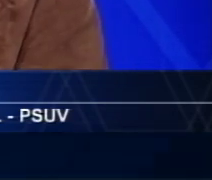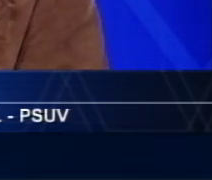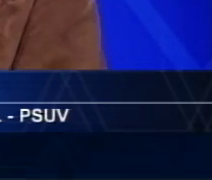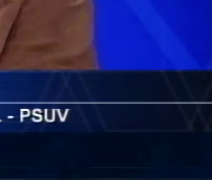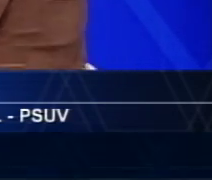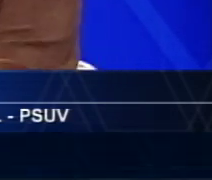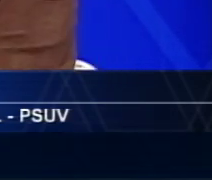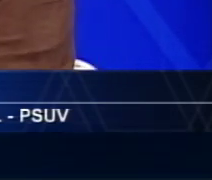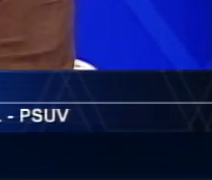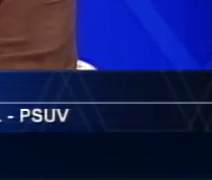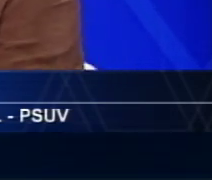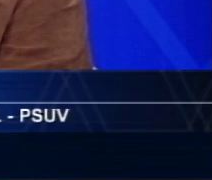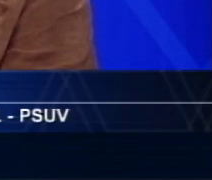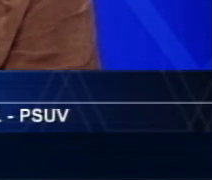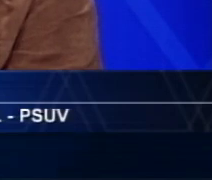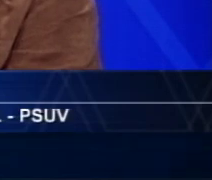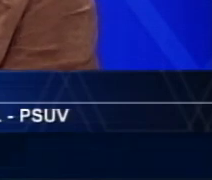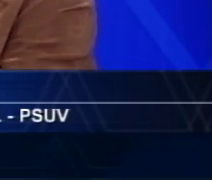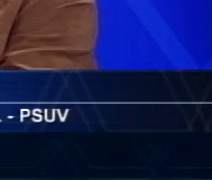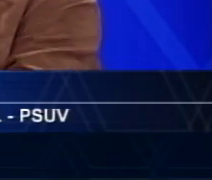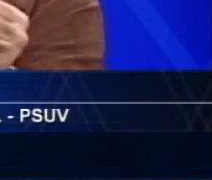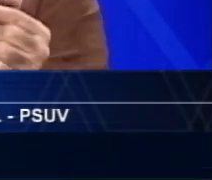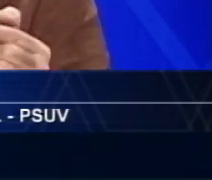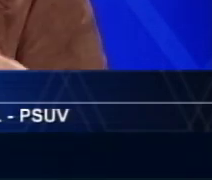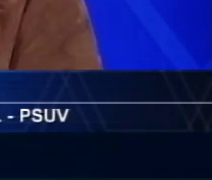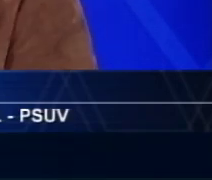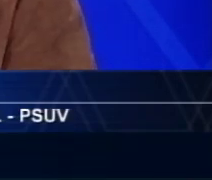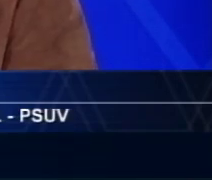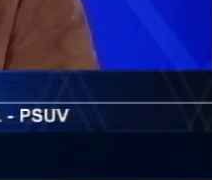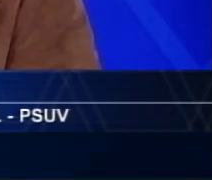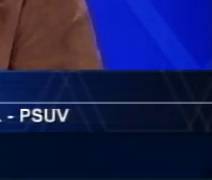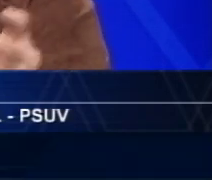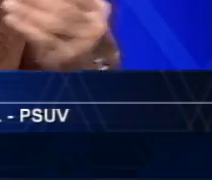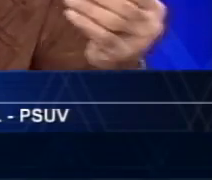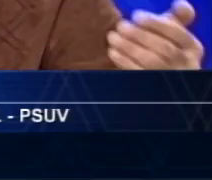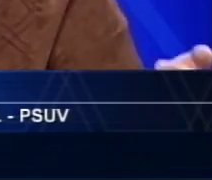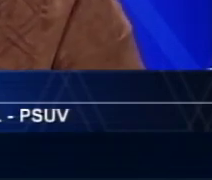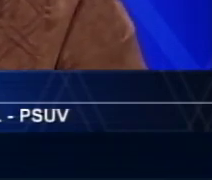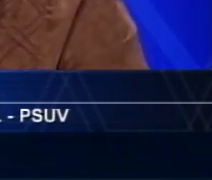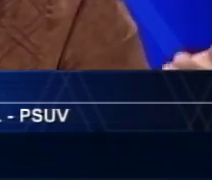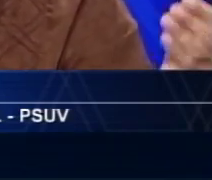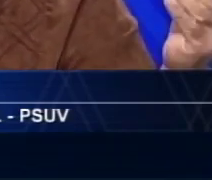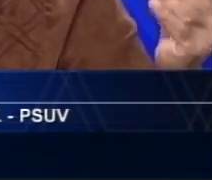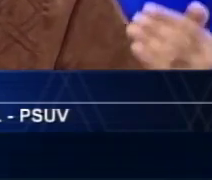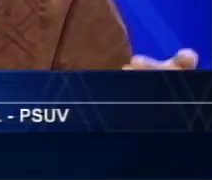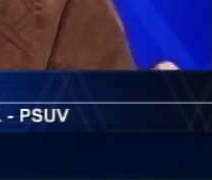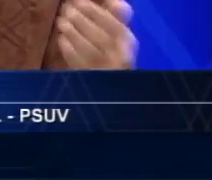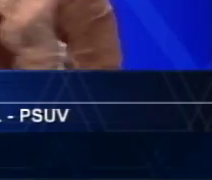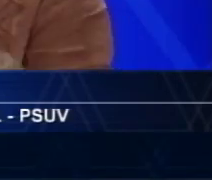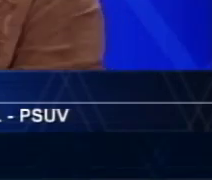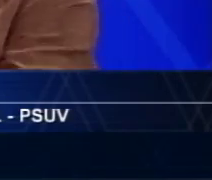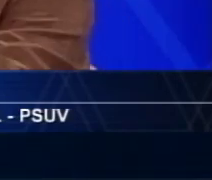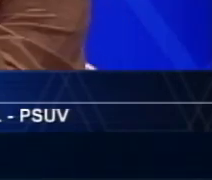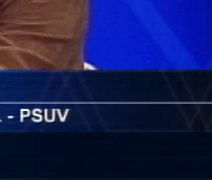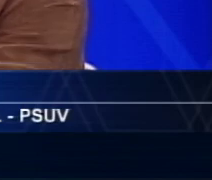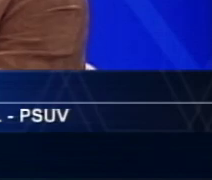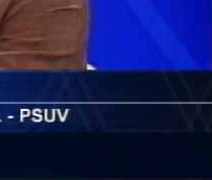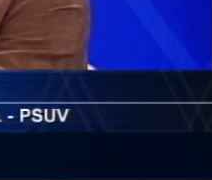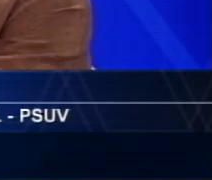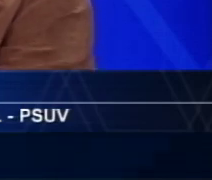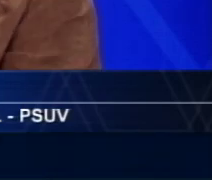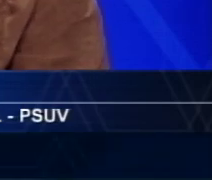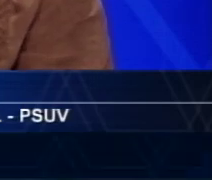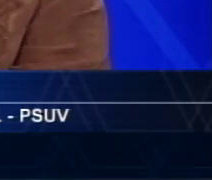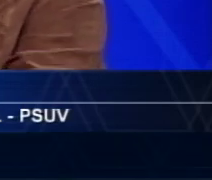Justi, y esta empresa se dedicaba a la comercialización de los combustibles y lubricantes que venían por vía del contrabando